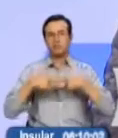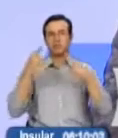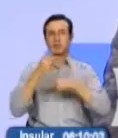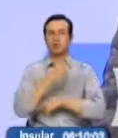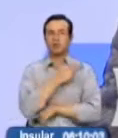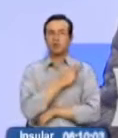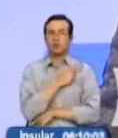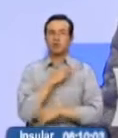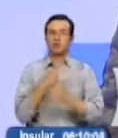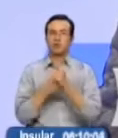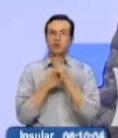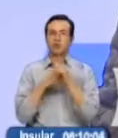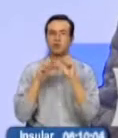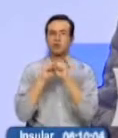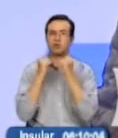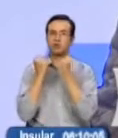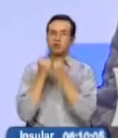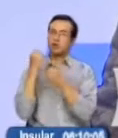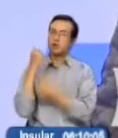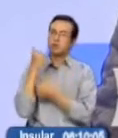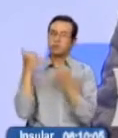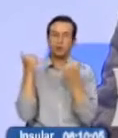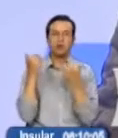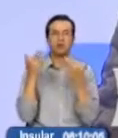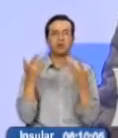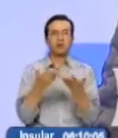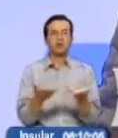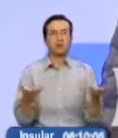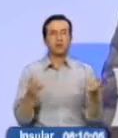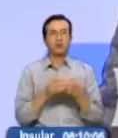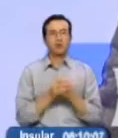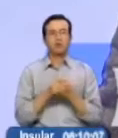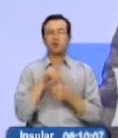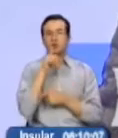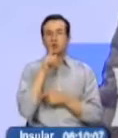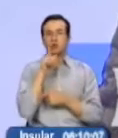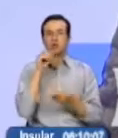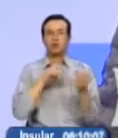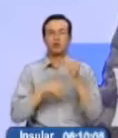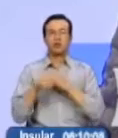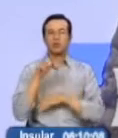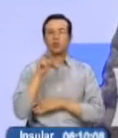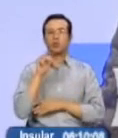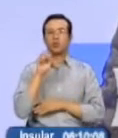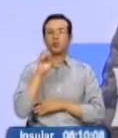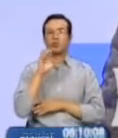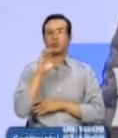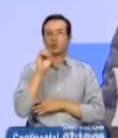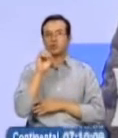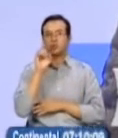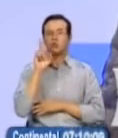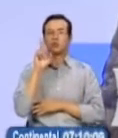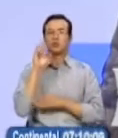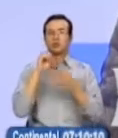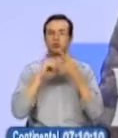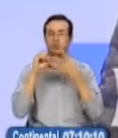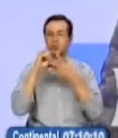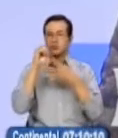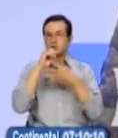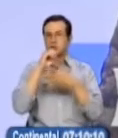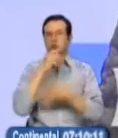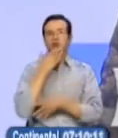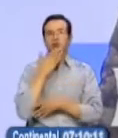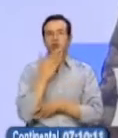Universidad Urgente para una Sociedad Emancipada, que es coeditada con IESALC UNESCO y la CENESIT, en